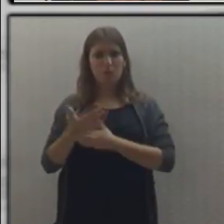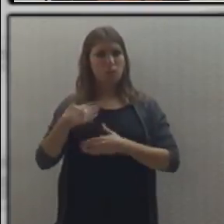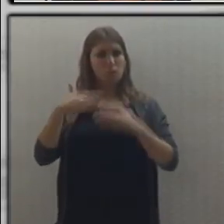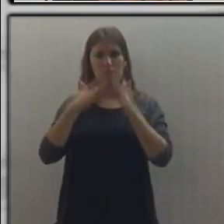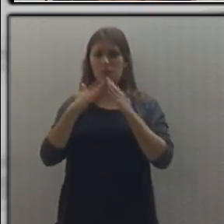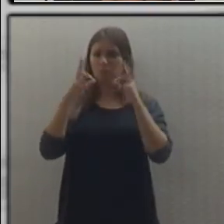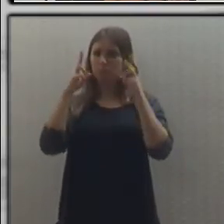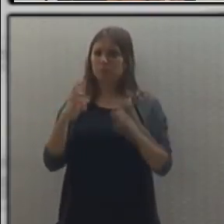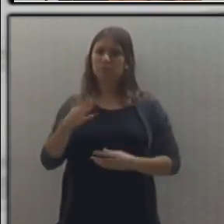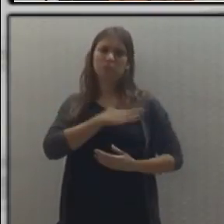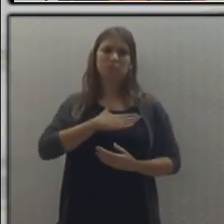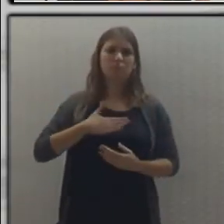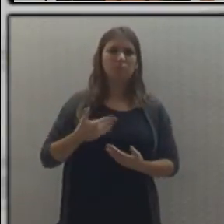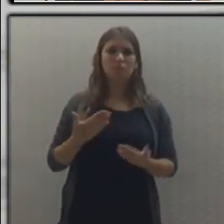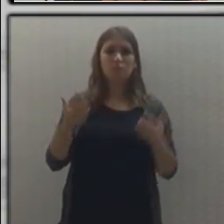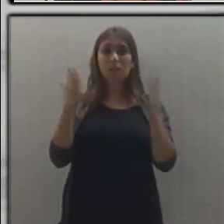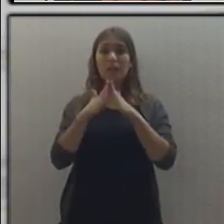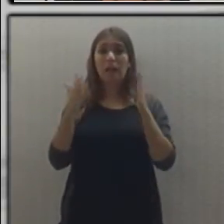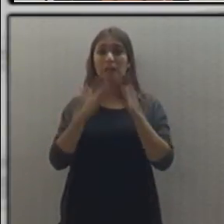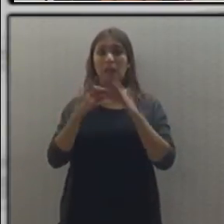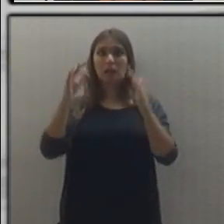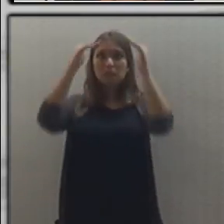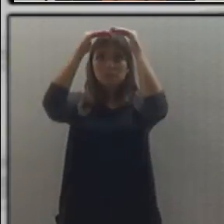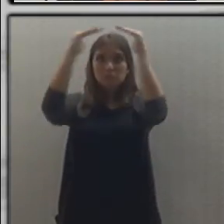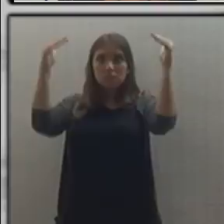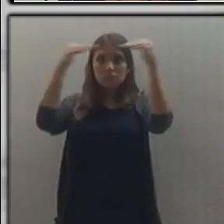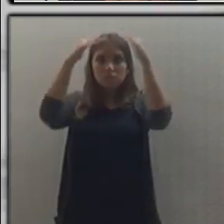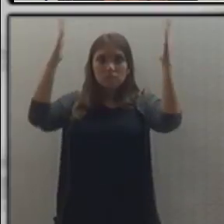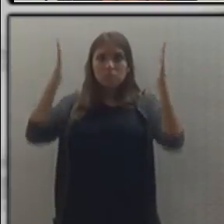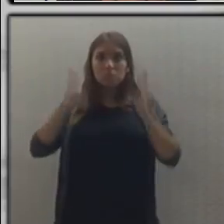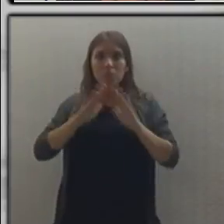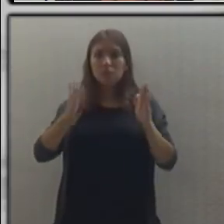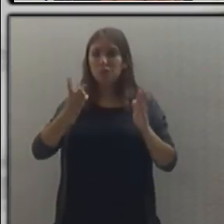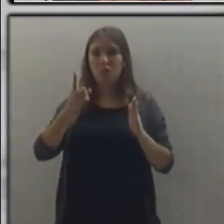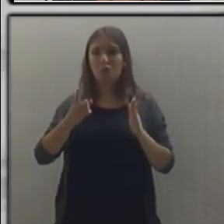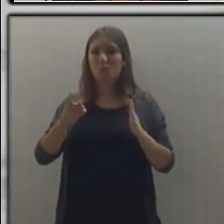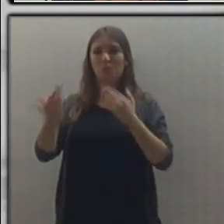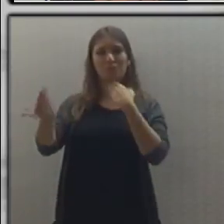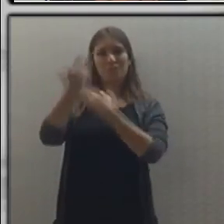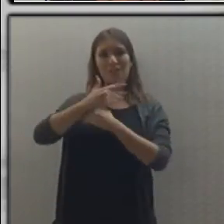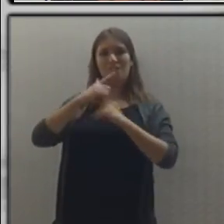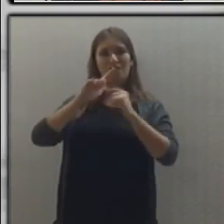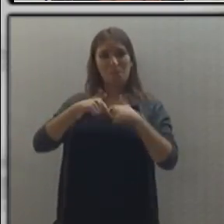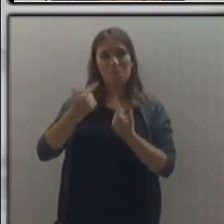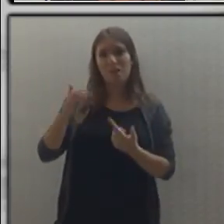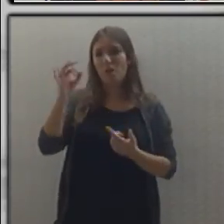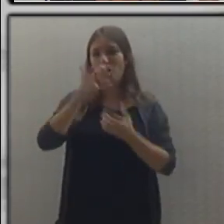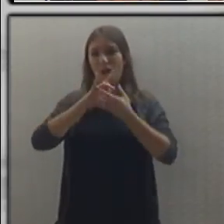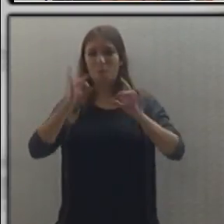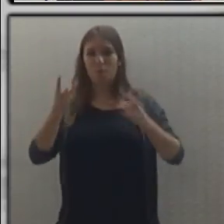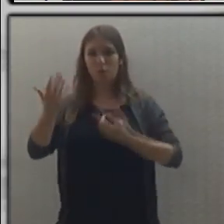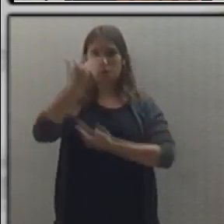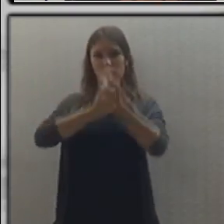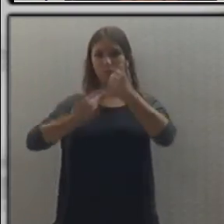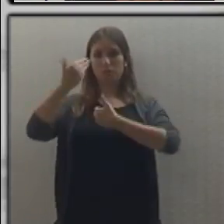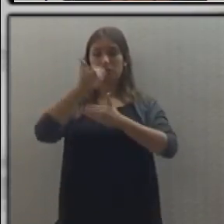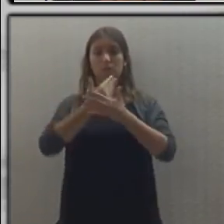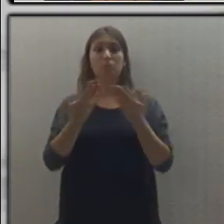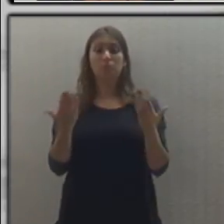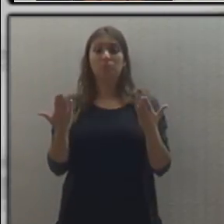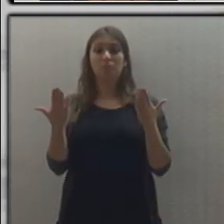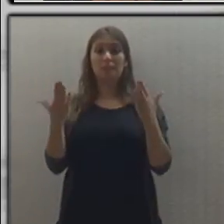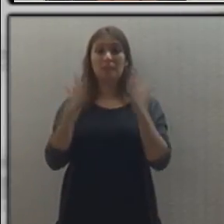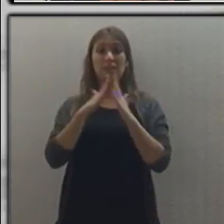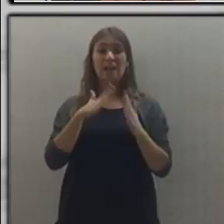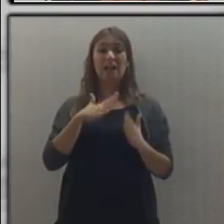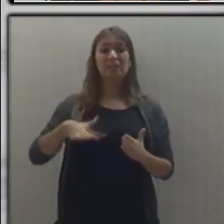casa. Porque la casa no es solo el techo, es también el lugar donde nos vienen a visitar la familia, los amigos,